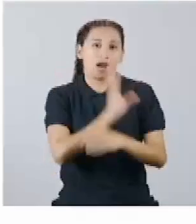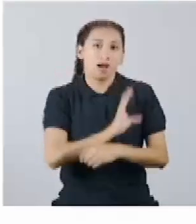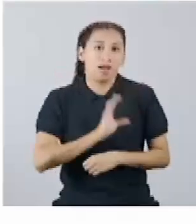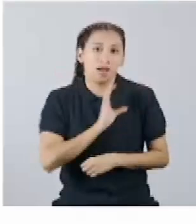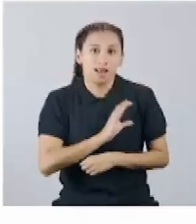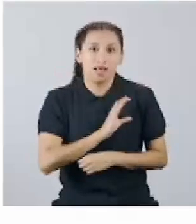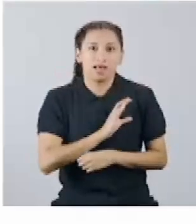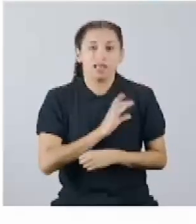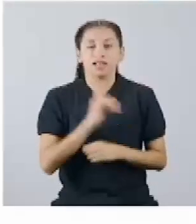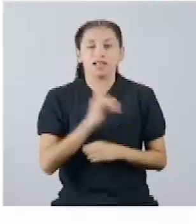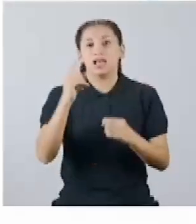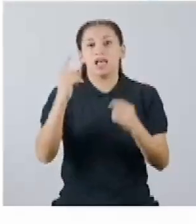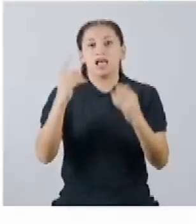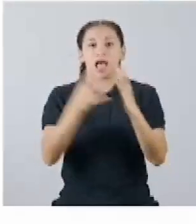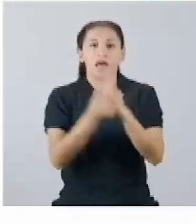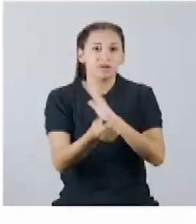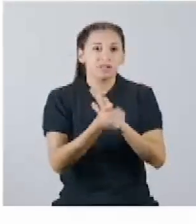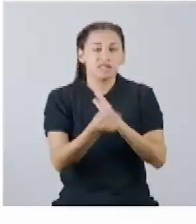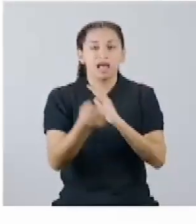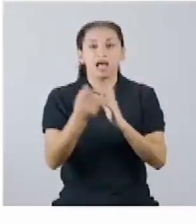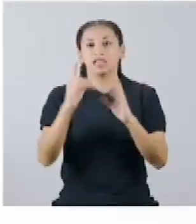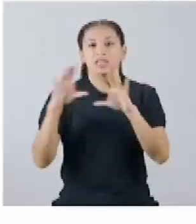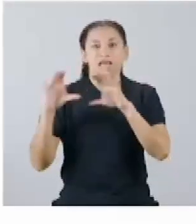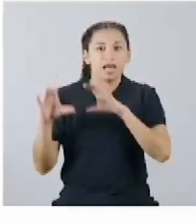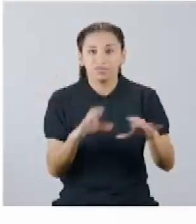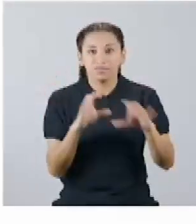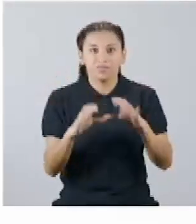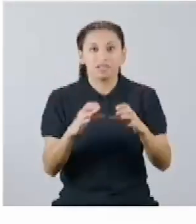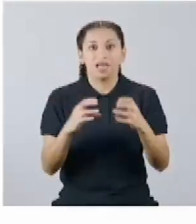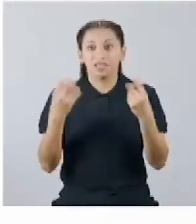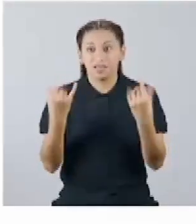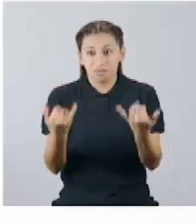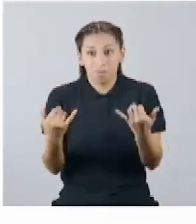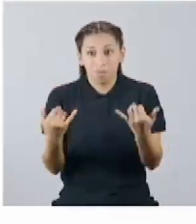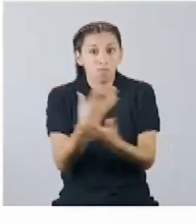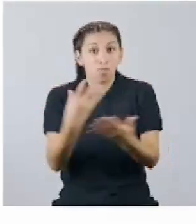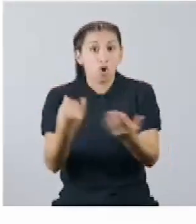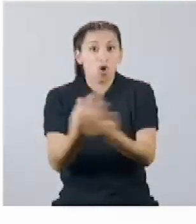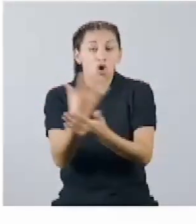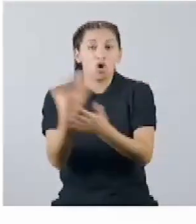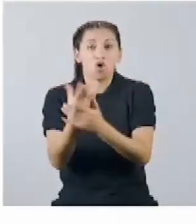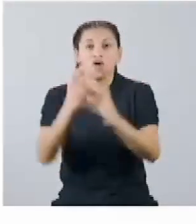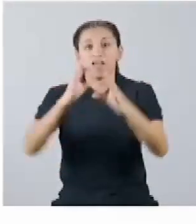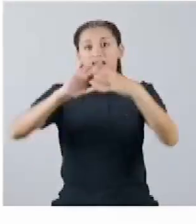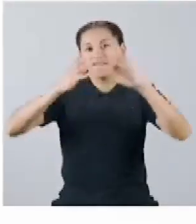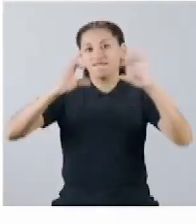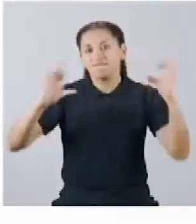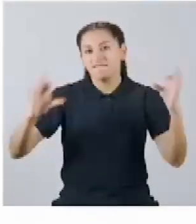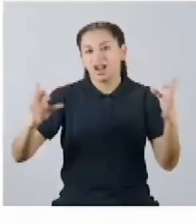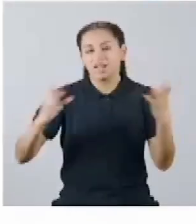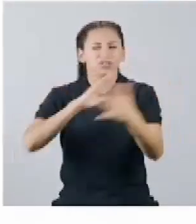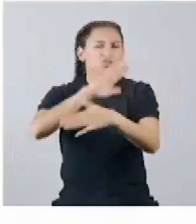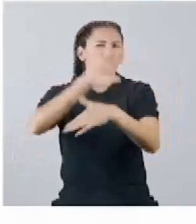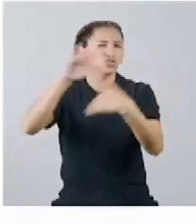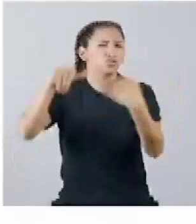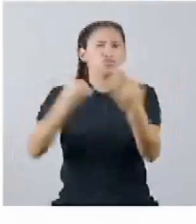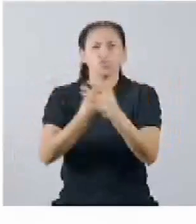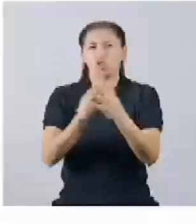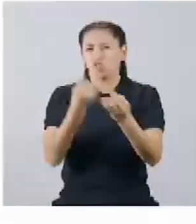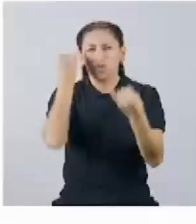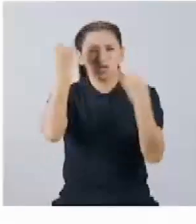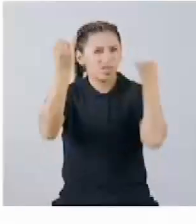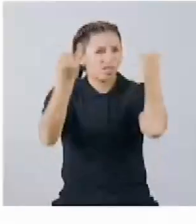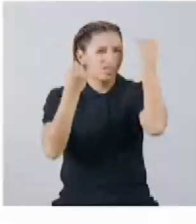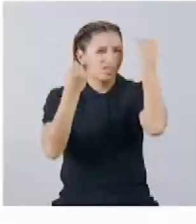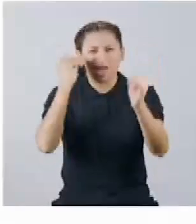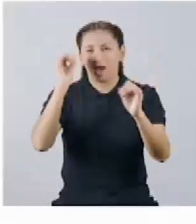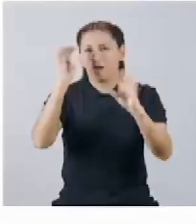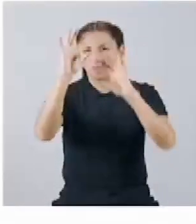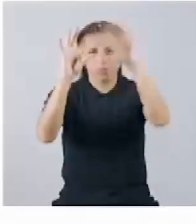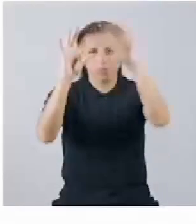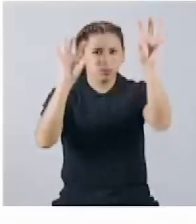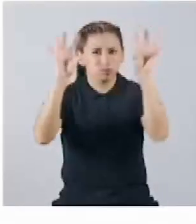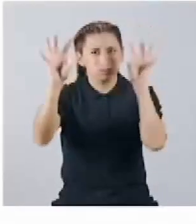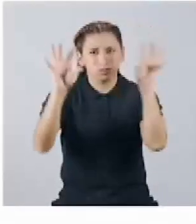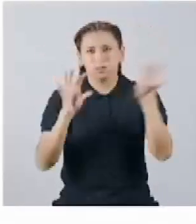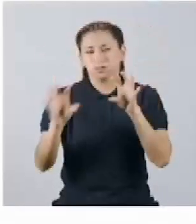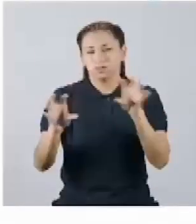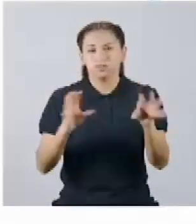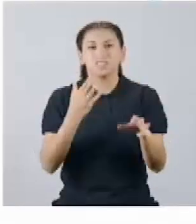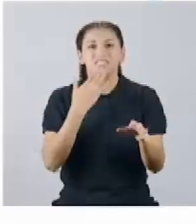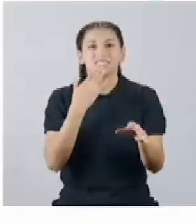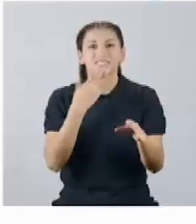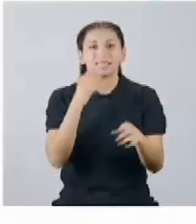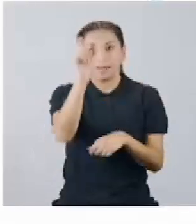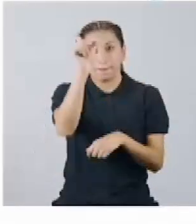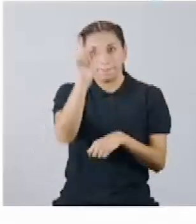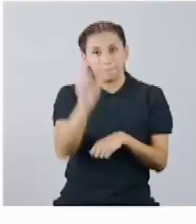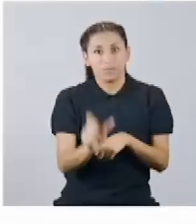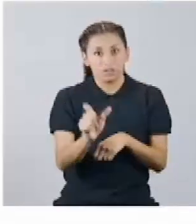comportamientos, tendencias, actividades, motivaciones, frases y todo lo que se haya podido identificar de la usuaria o